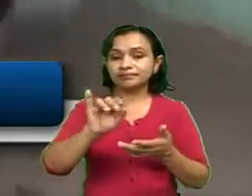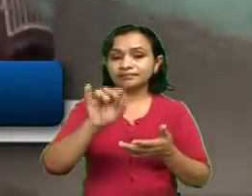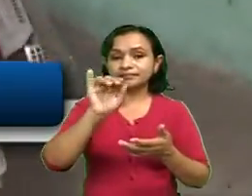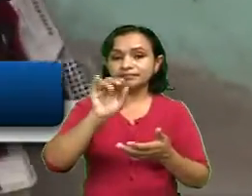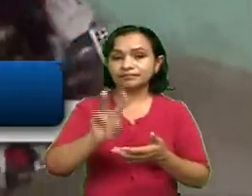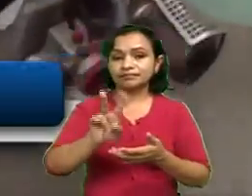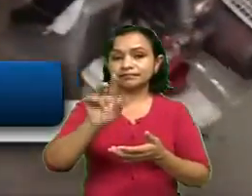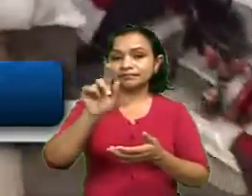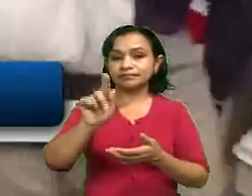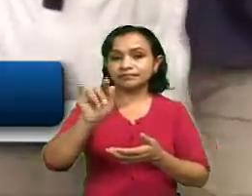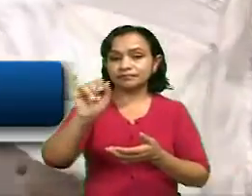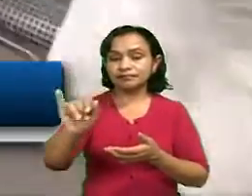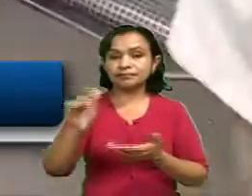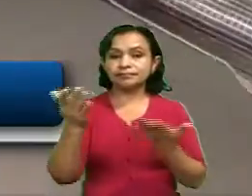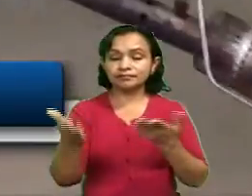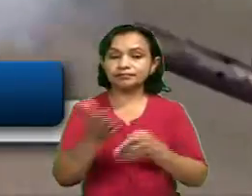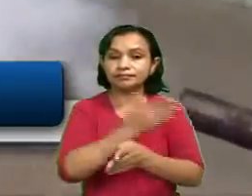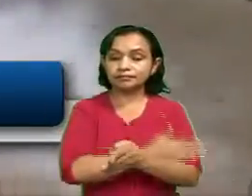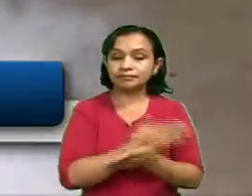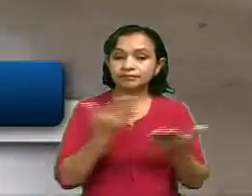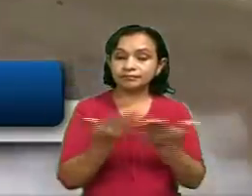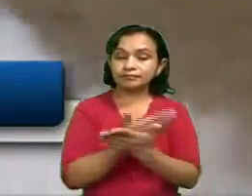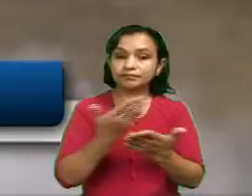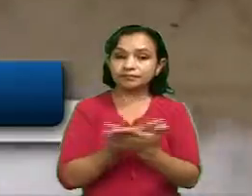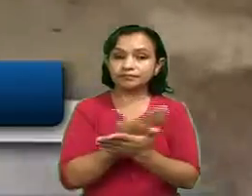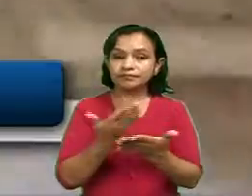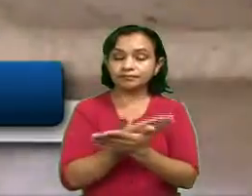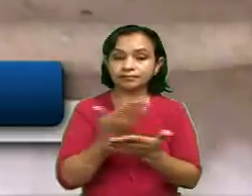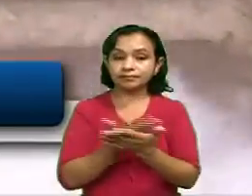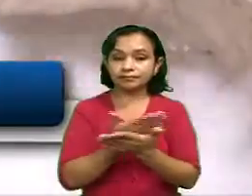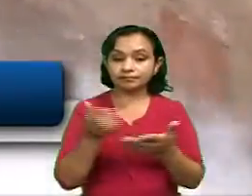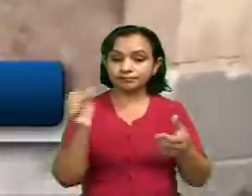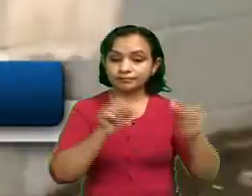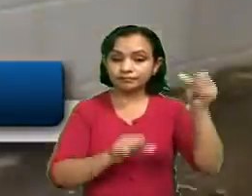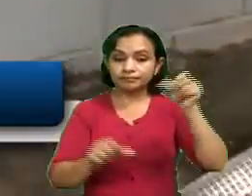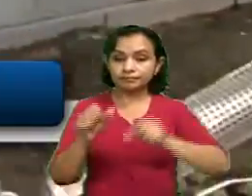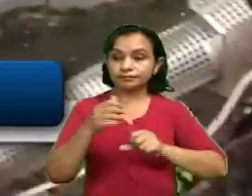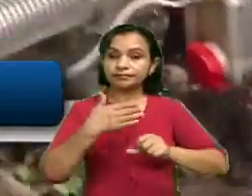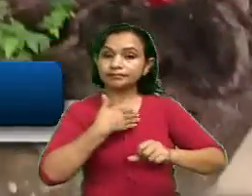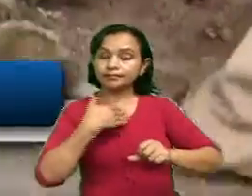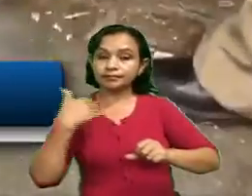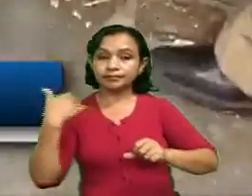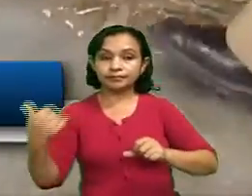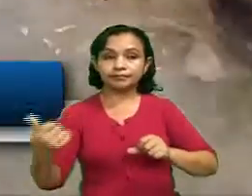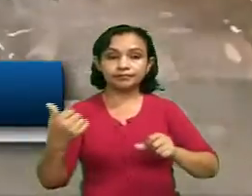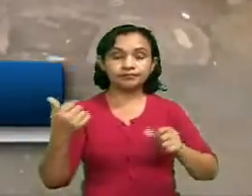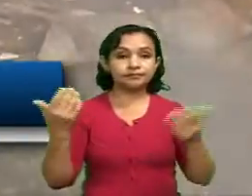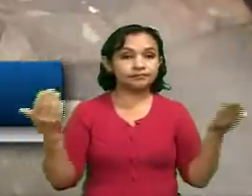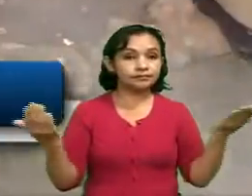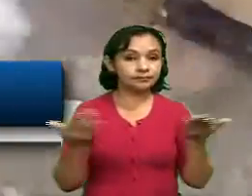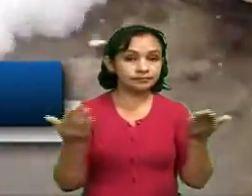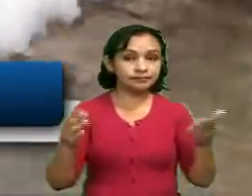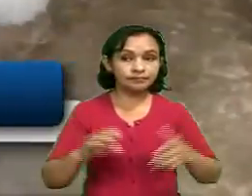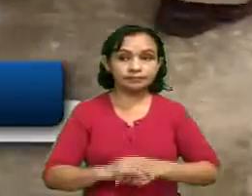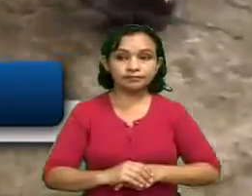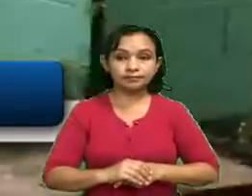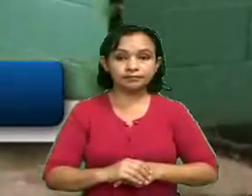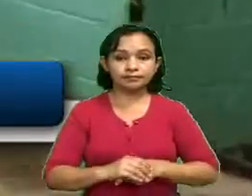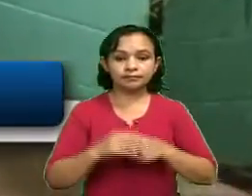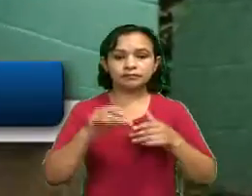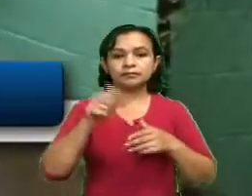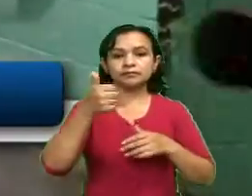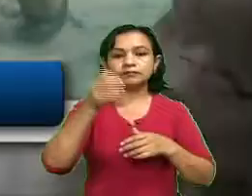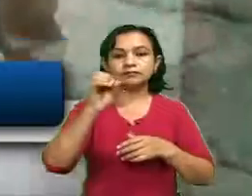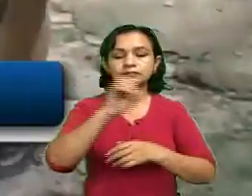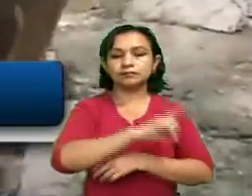conocido como el abate, era el abate, pues. Ahora es el BTI, que es un biológico. Un biológico que tiene su efecto hasta de